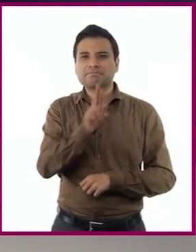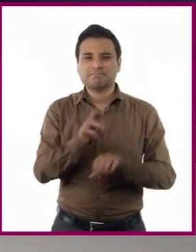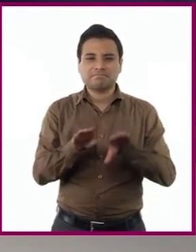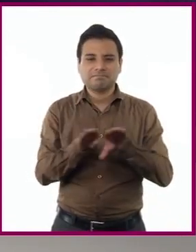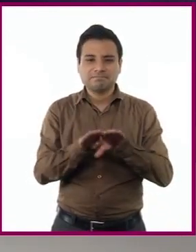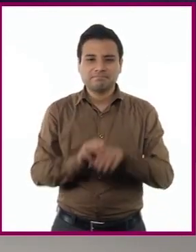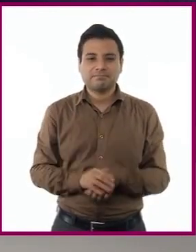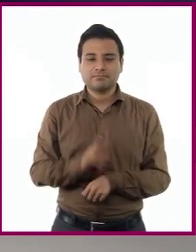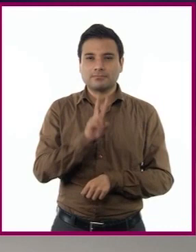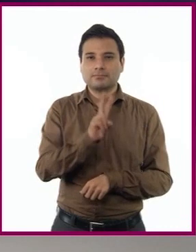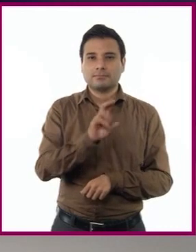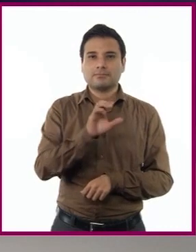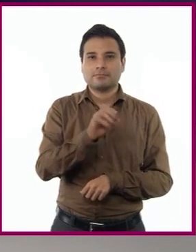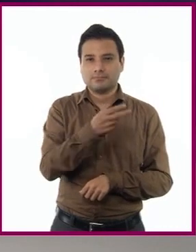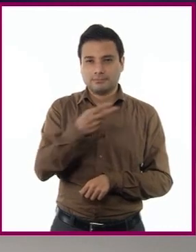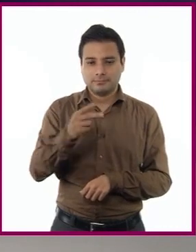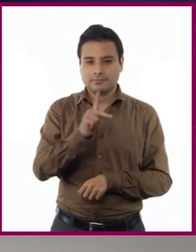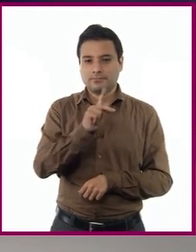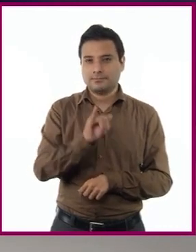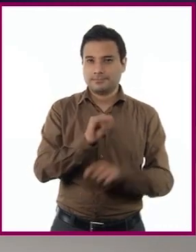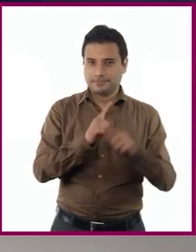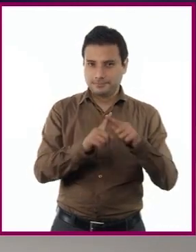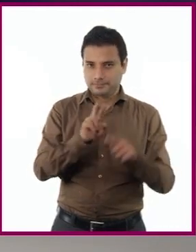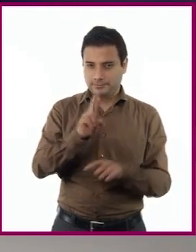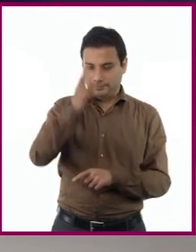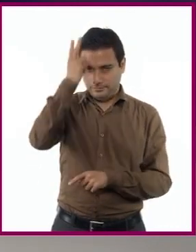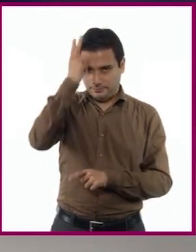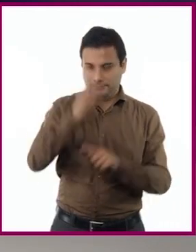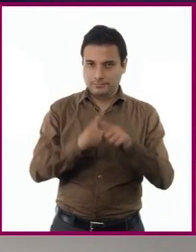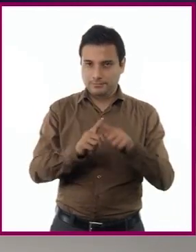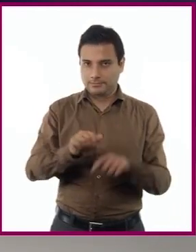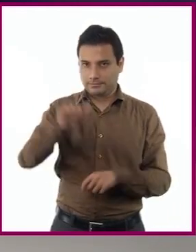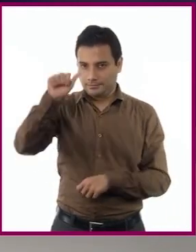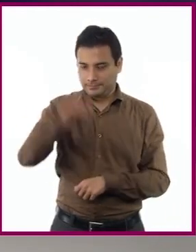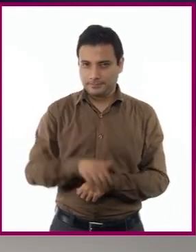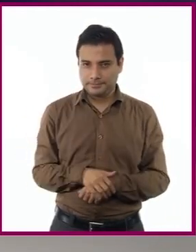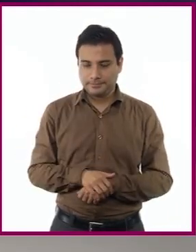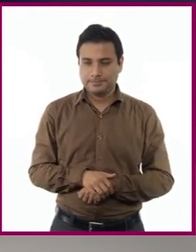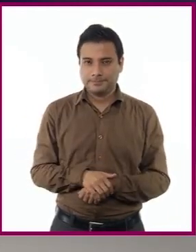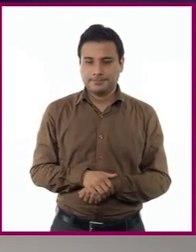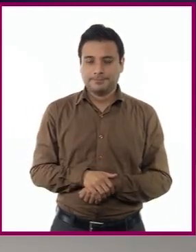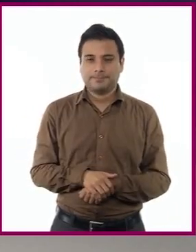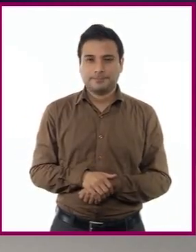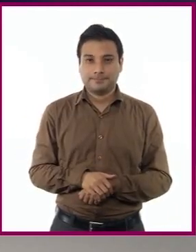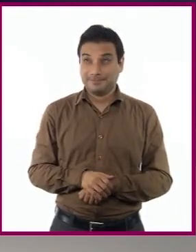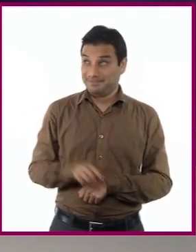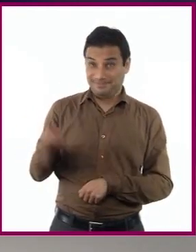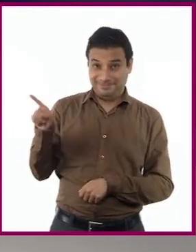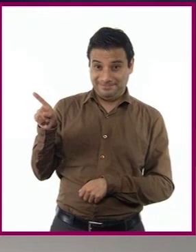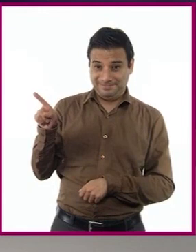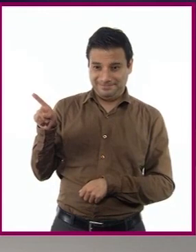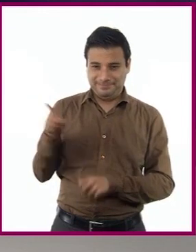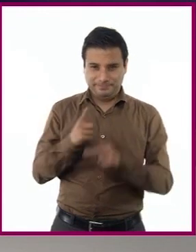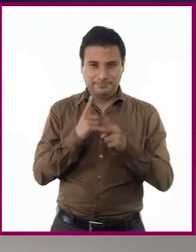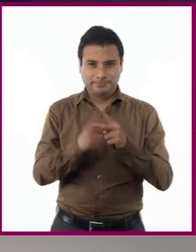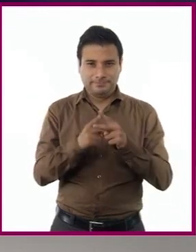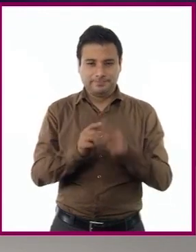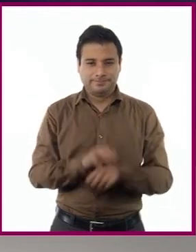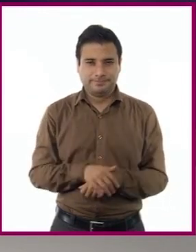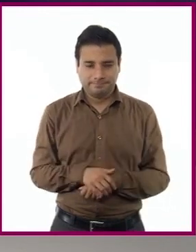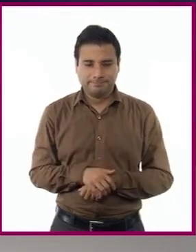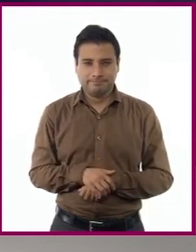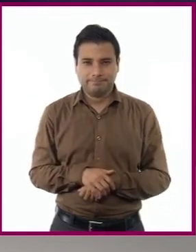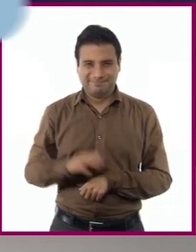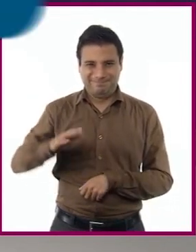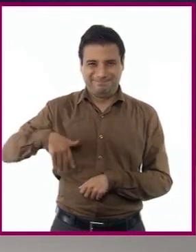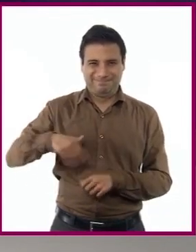radio de la base al cuadrado por la altura y se utilizó esta fórmula para calcular el volumen